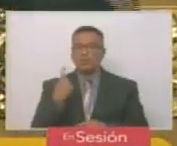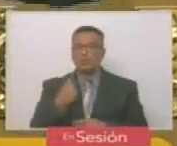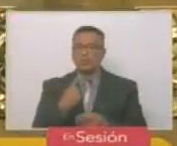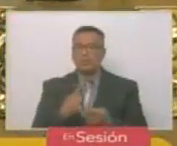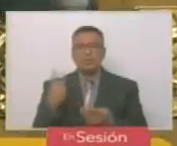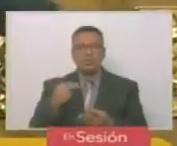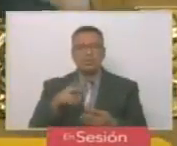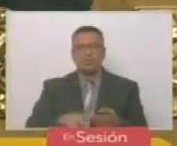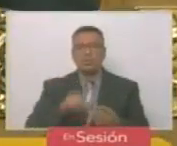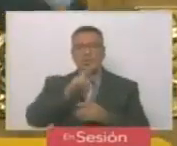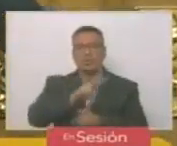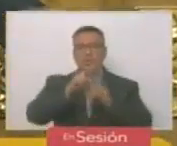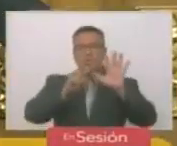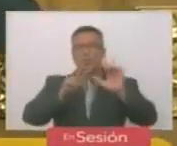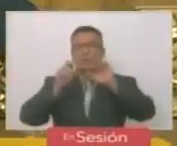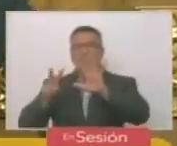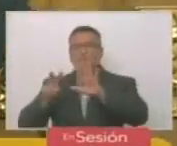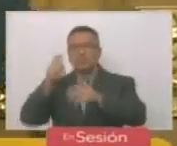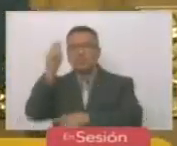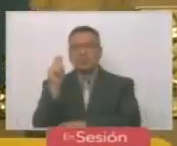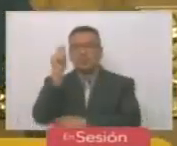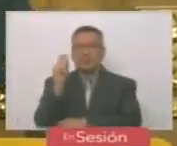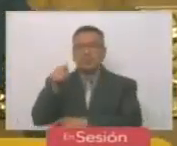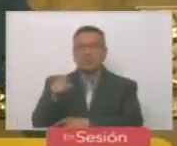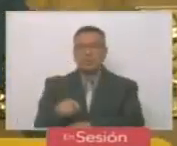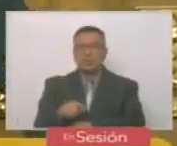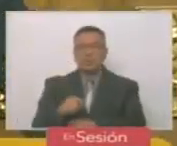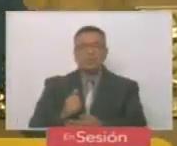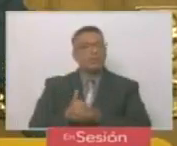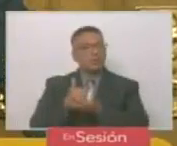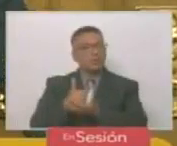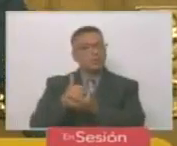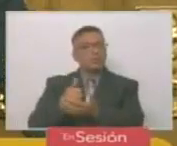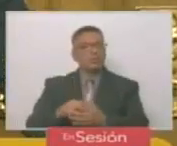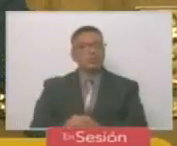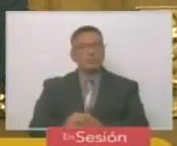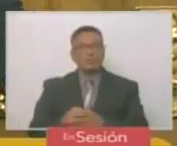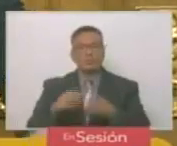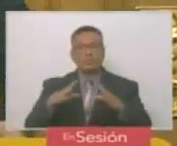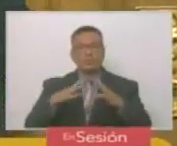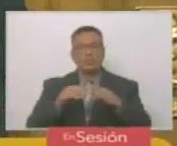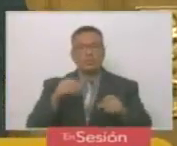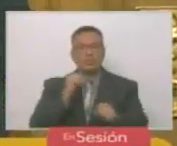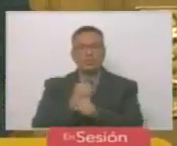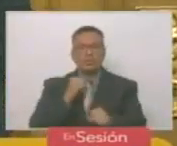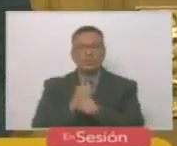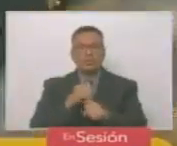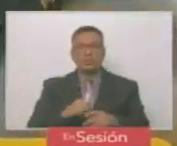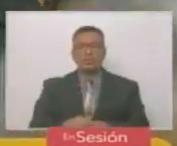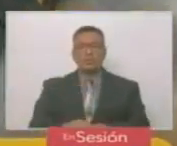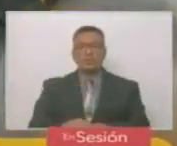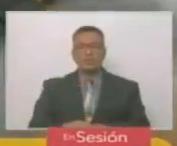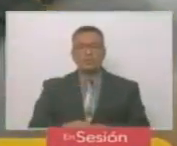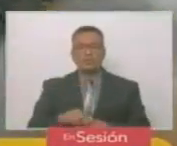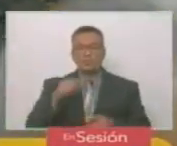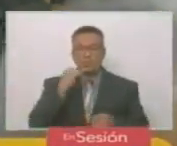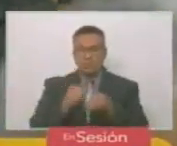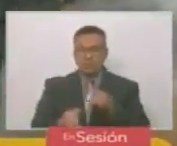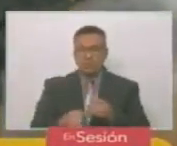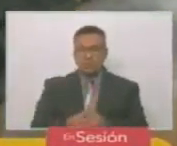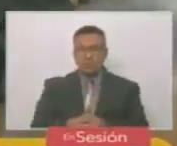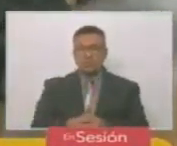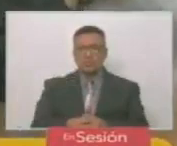tiene a 277 diputados que lo ayudarán en toda su gestión. Y por último,